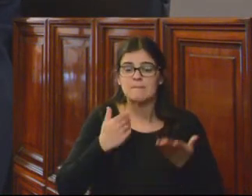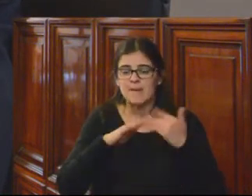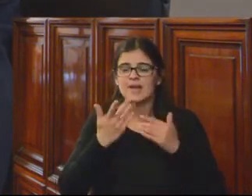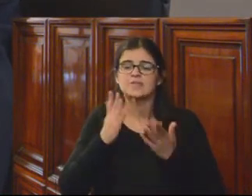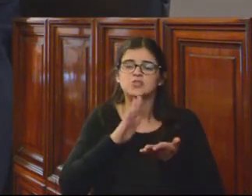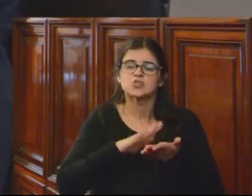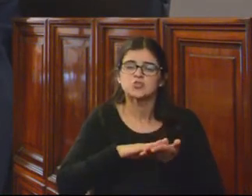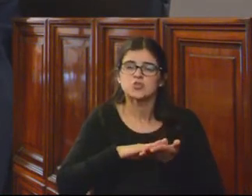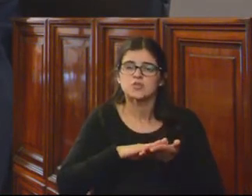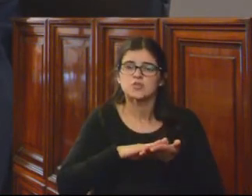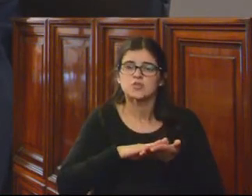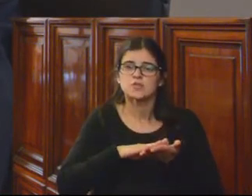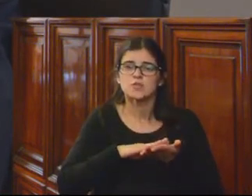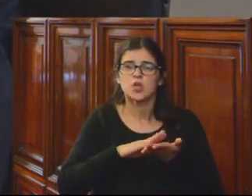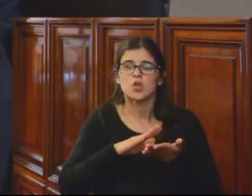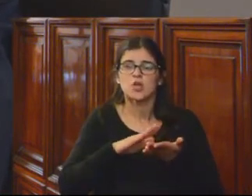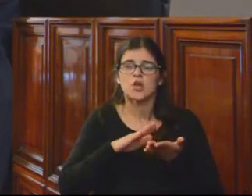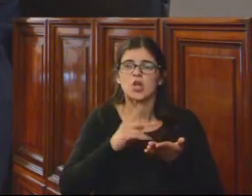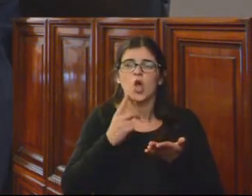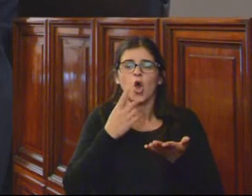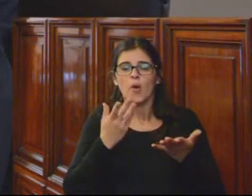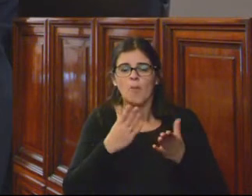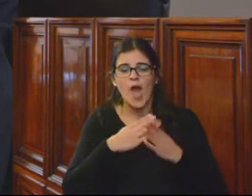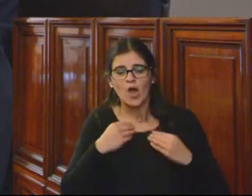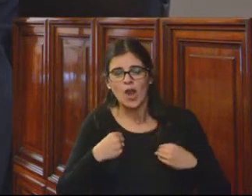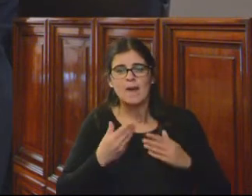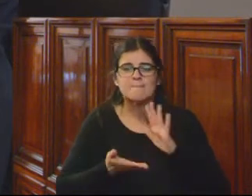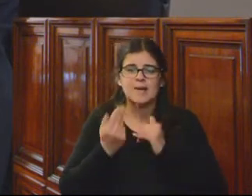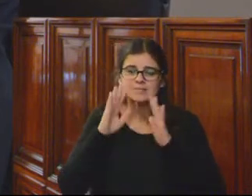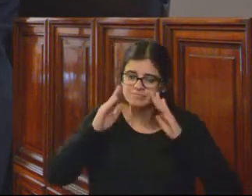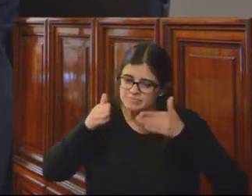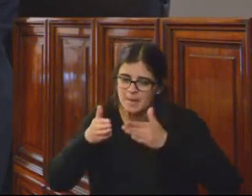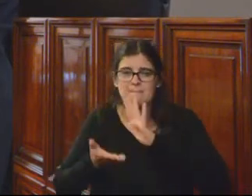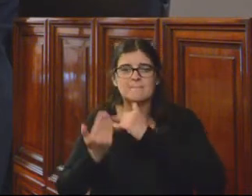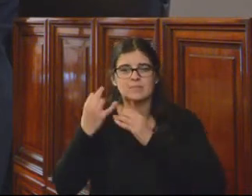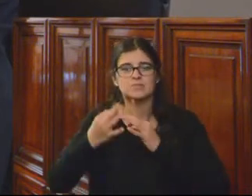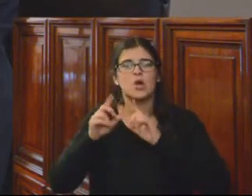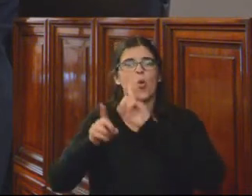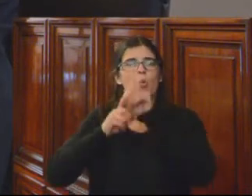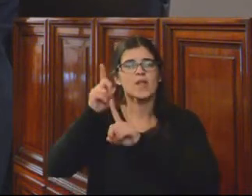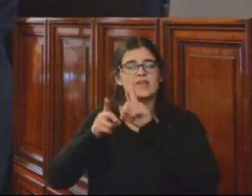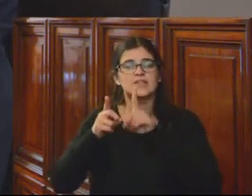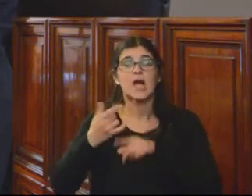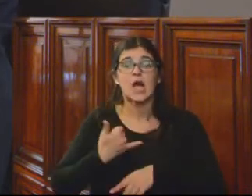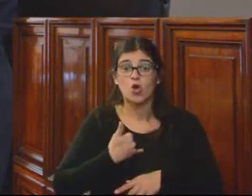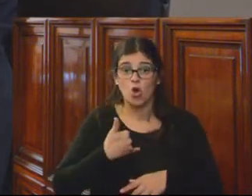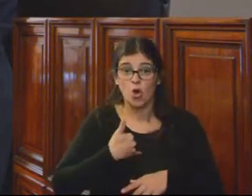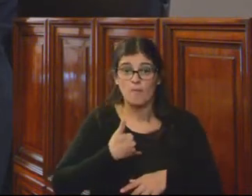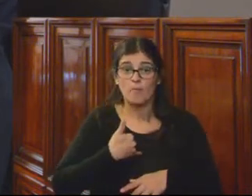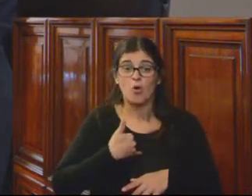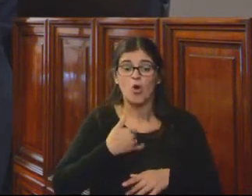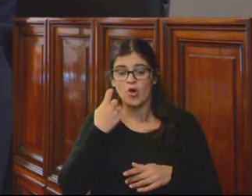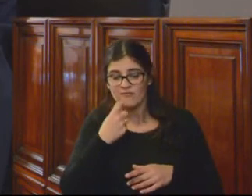plano ya no tanto escolar, sino universitario, cómo la carencia